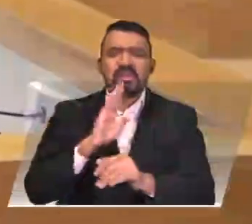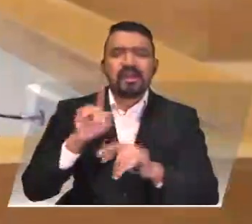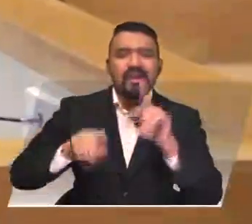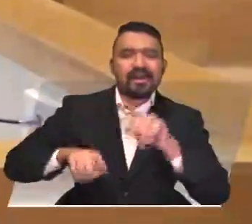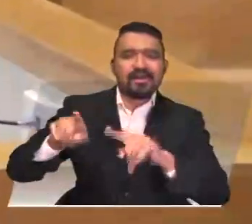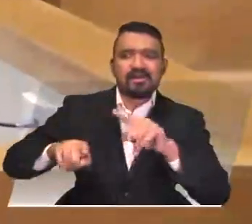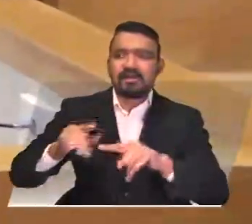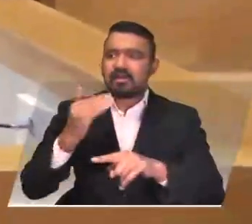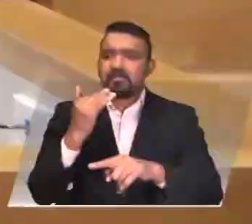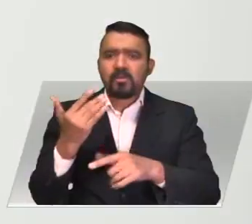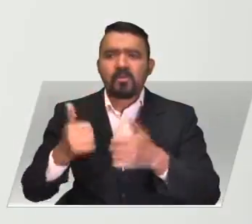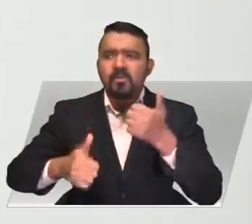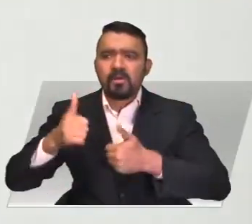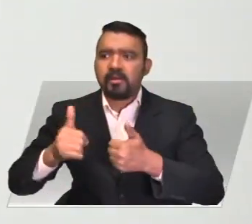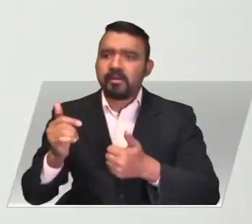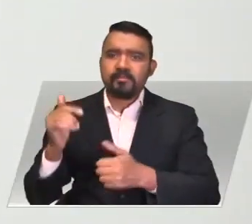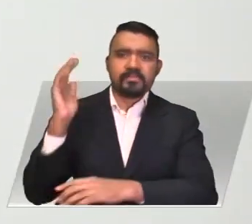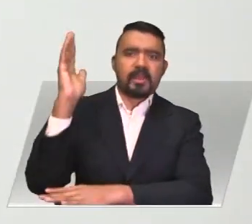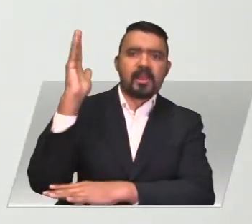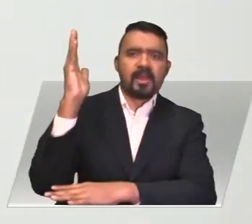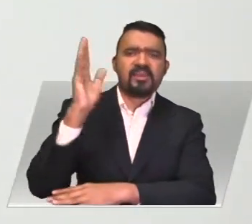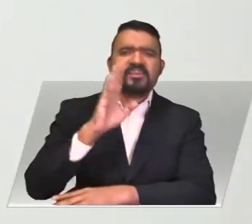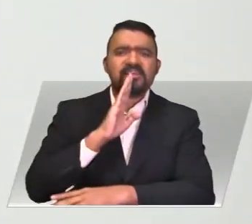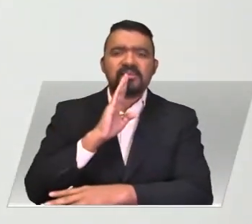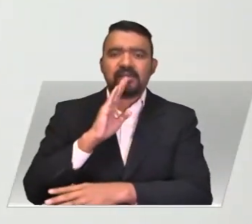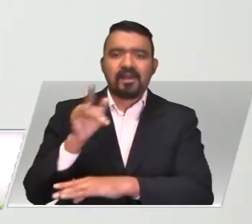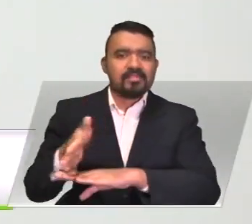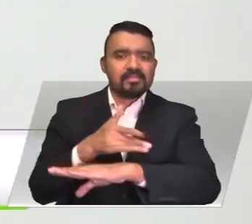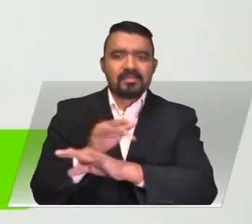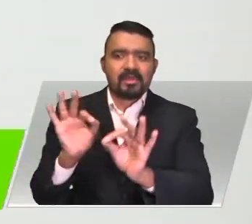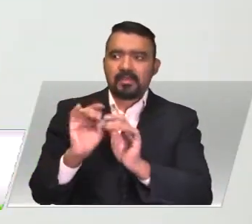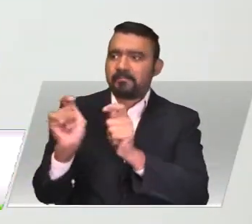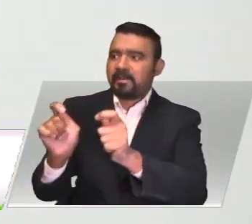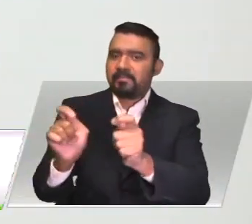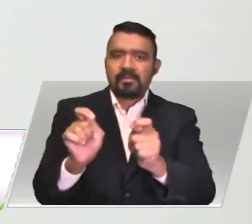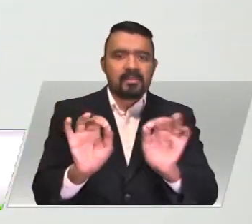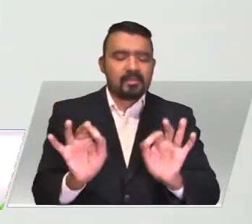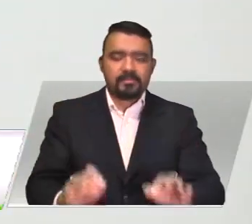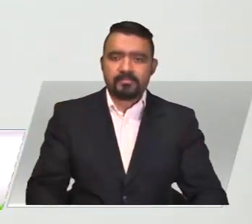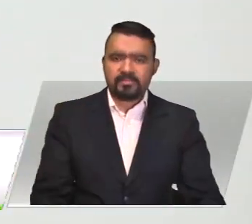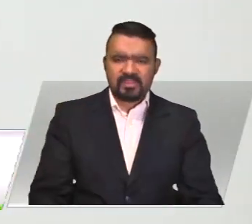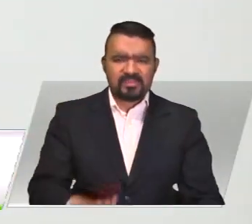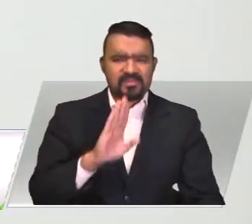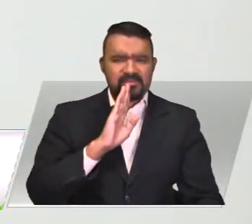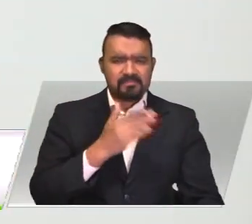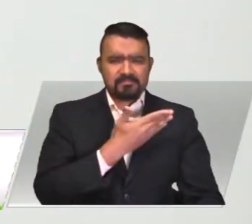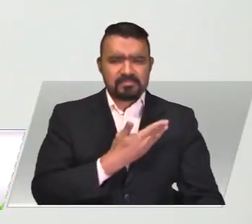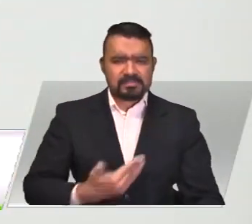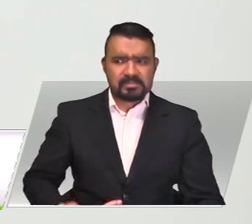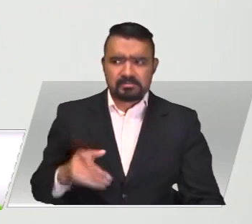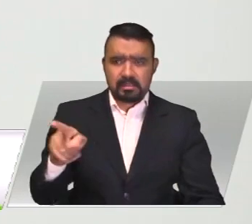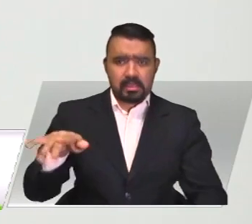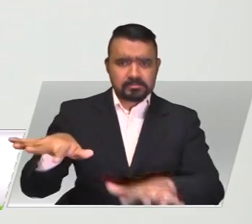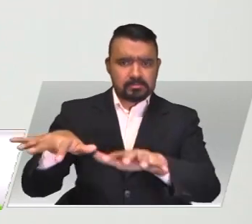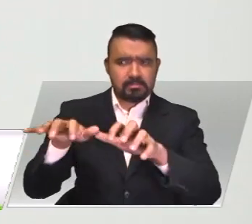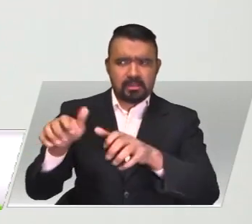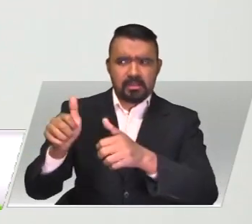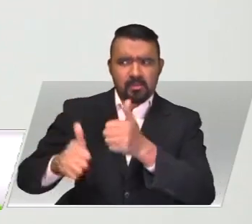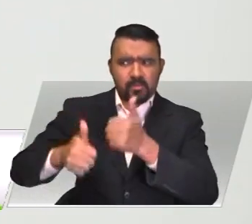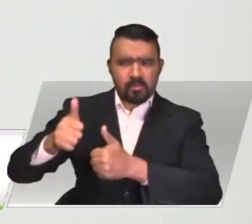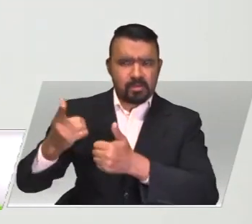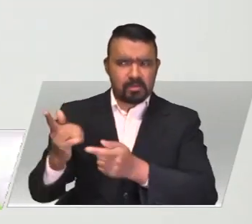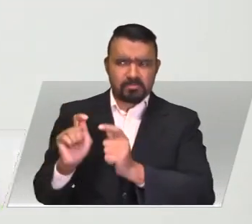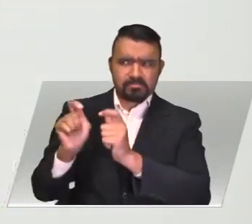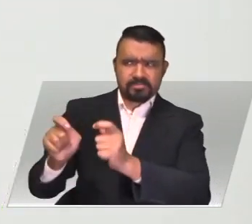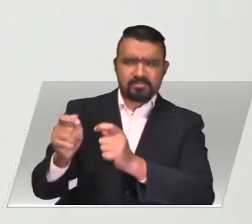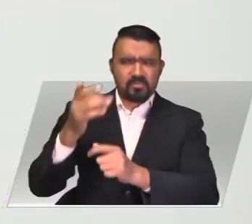designados ponentes. Desconozco cuáles sean las razones que pueda tener el presidente de la Honorable Asamblea para no darle